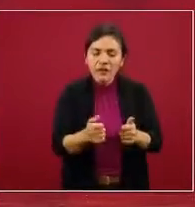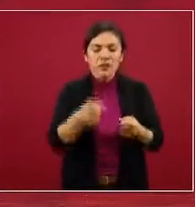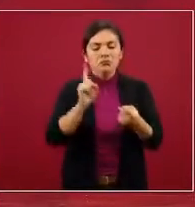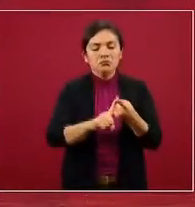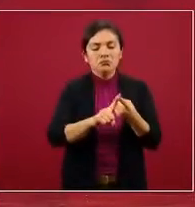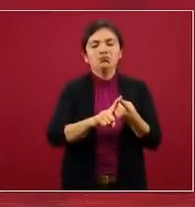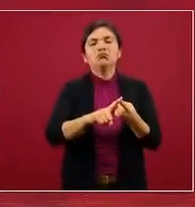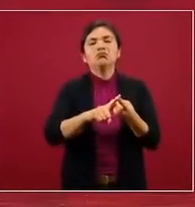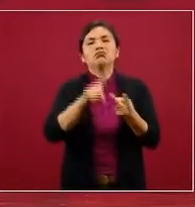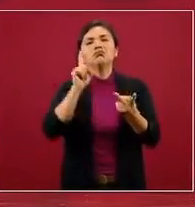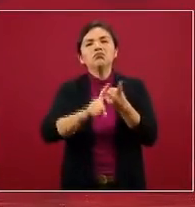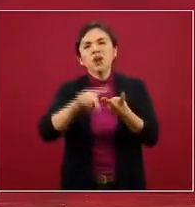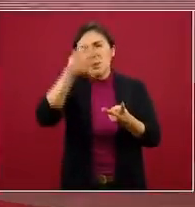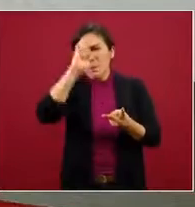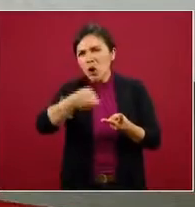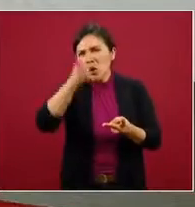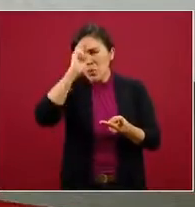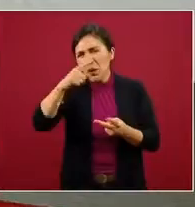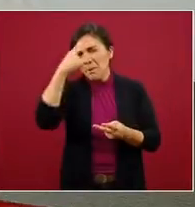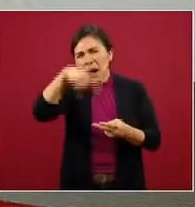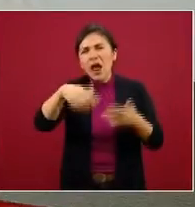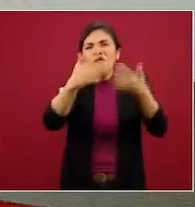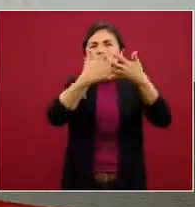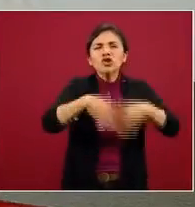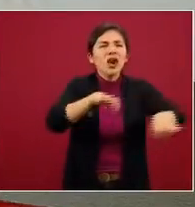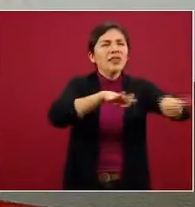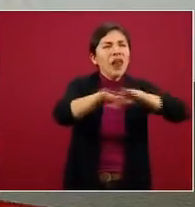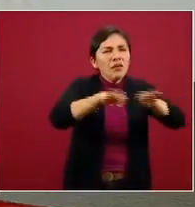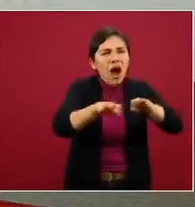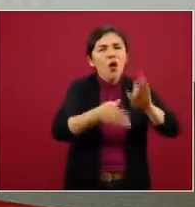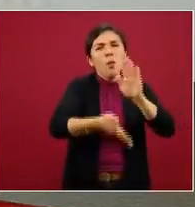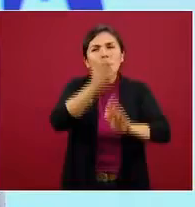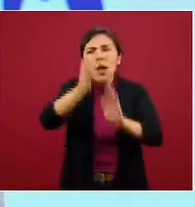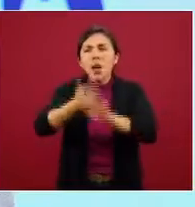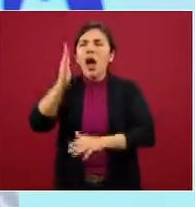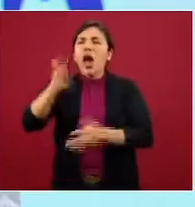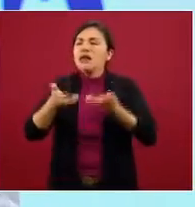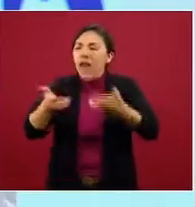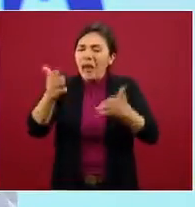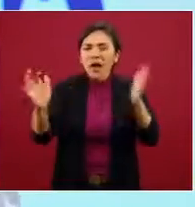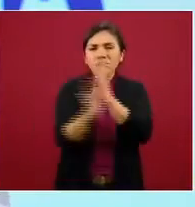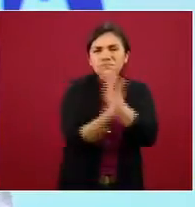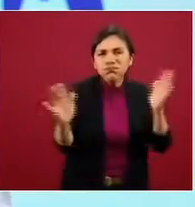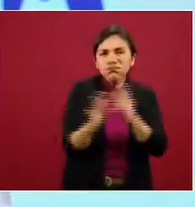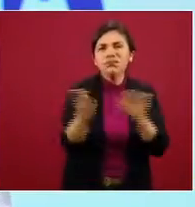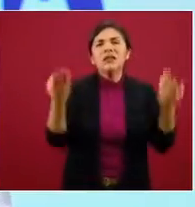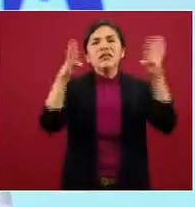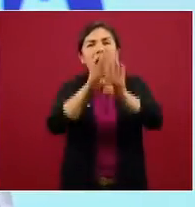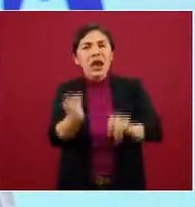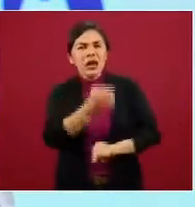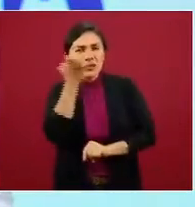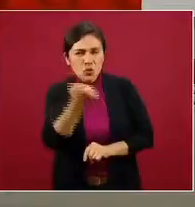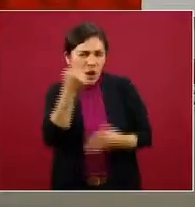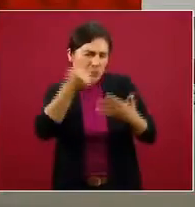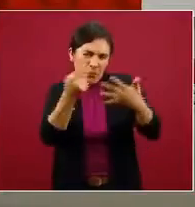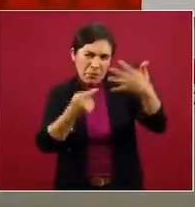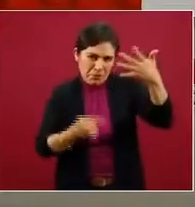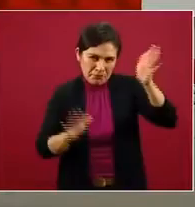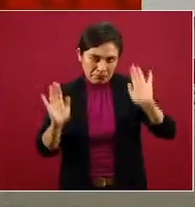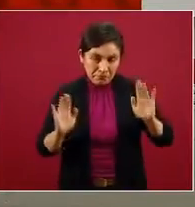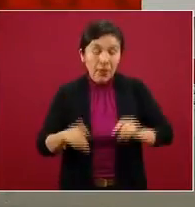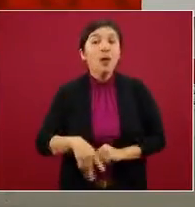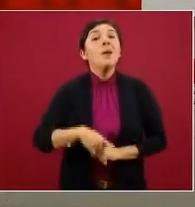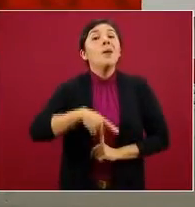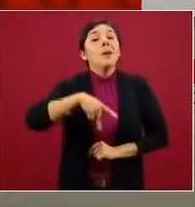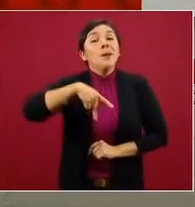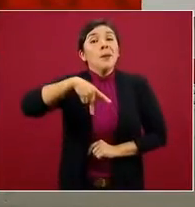las restricciones al funcionamiento de los trabajos, del uso del espacio público, el cierre de las escuelas.